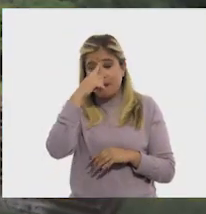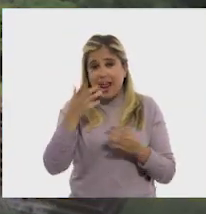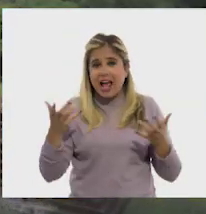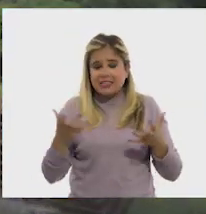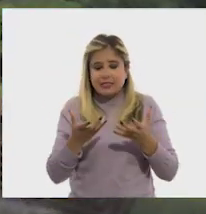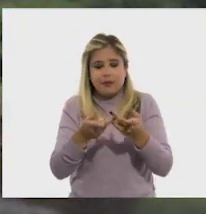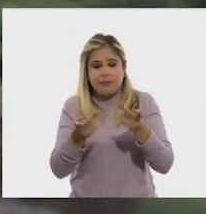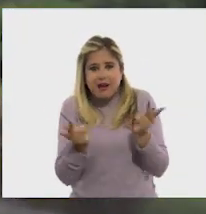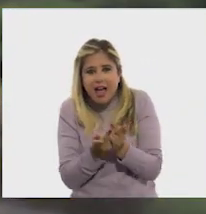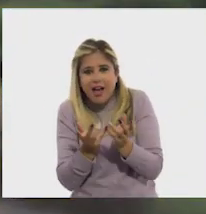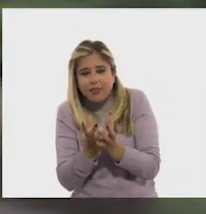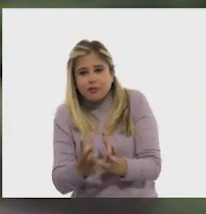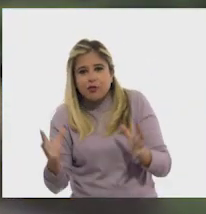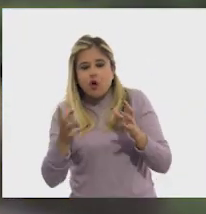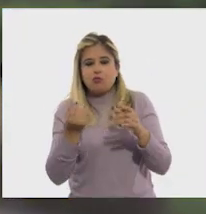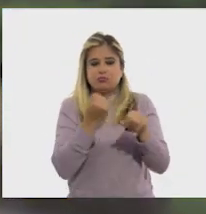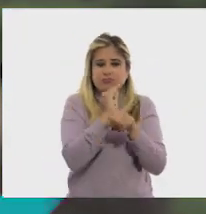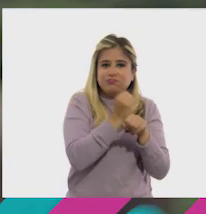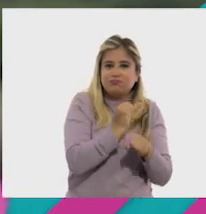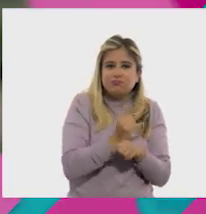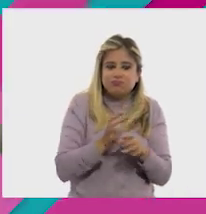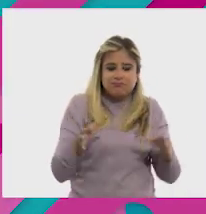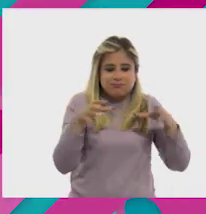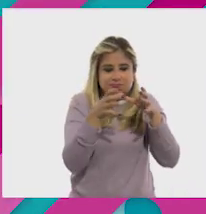vasijas y figurillas silbatos.